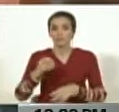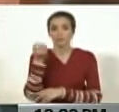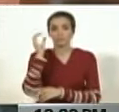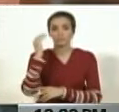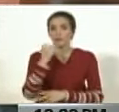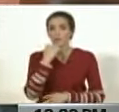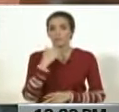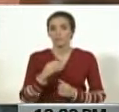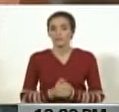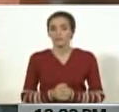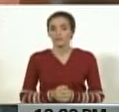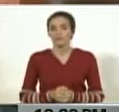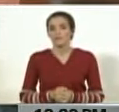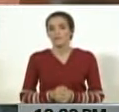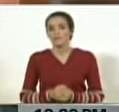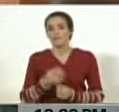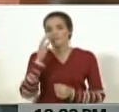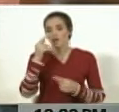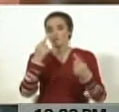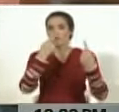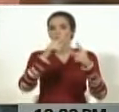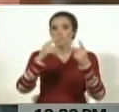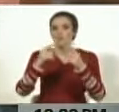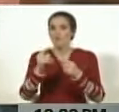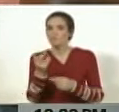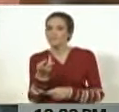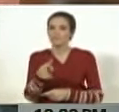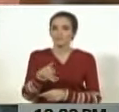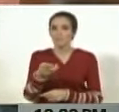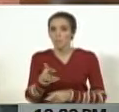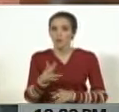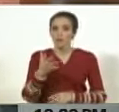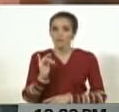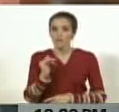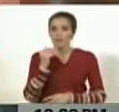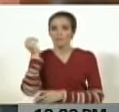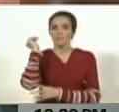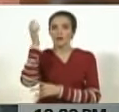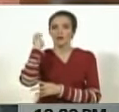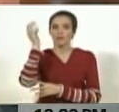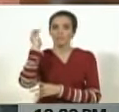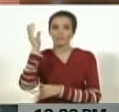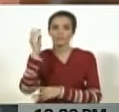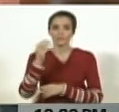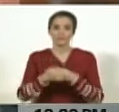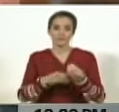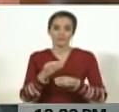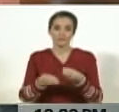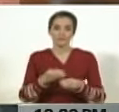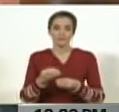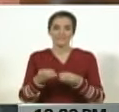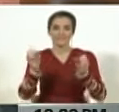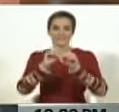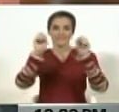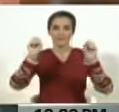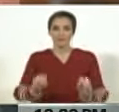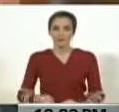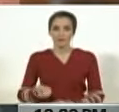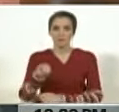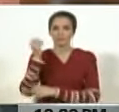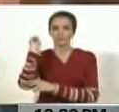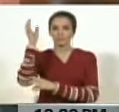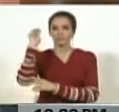alguna excepción de Francia y otros que son mixtos, los parlamentos se rigen por un sistema